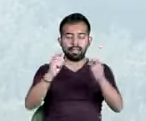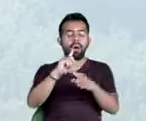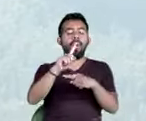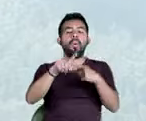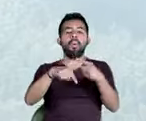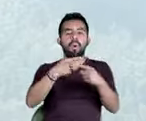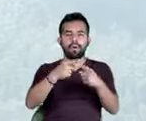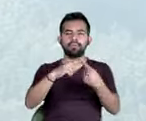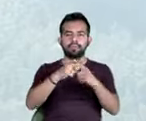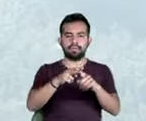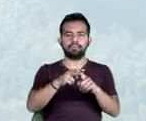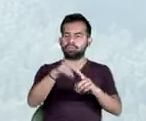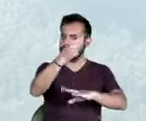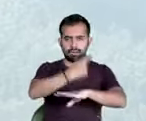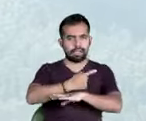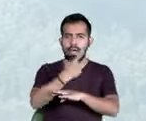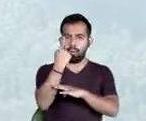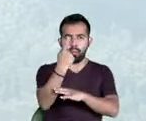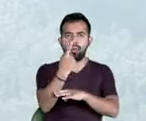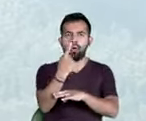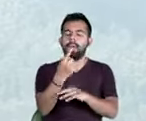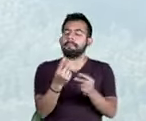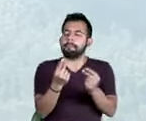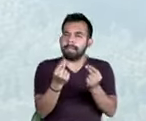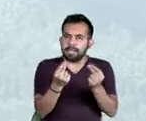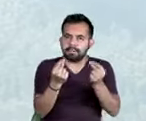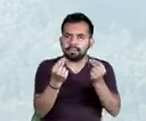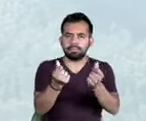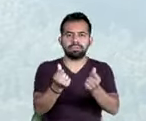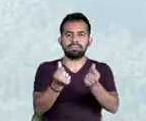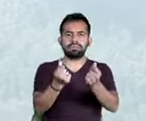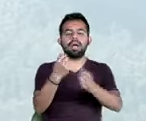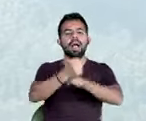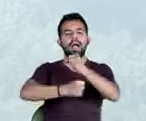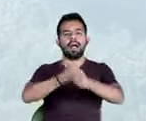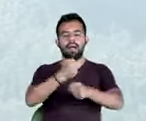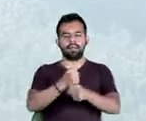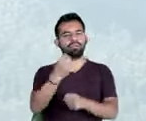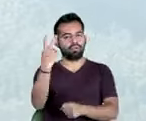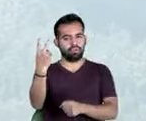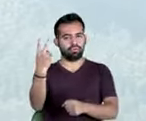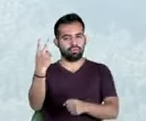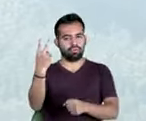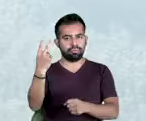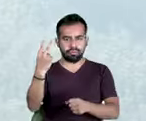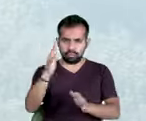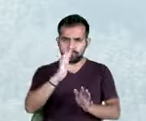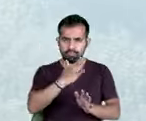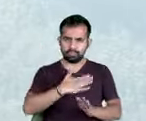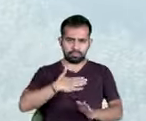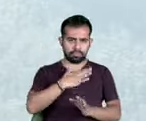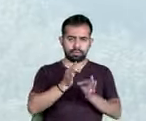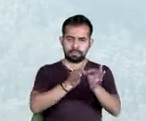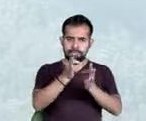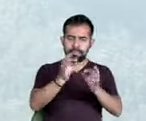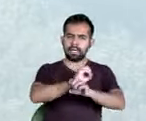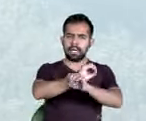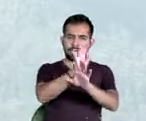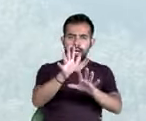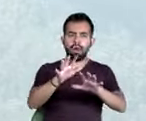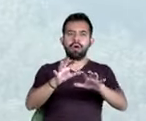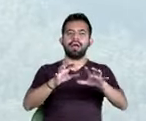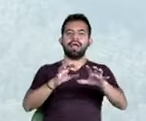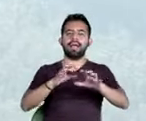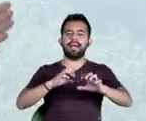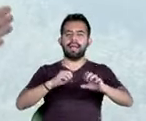desde el día 1, tendrán más velocidad de ejecución en el año 2. Yo creo que esto es importante. Recuerden ustedes, los ejercicios